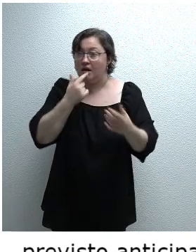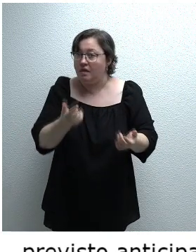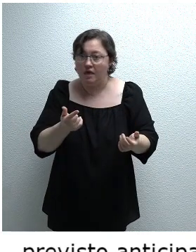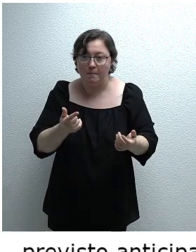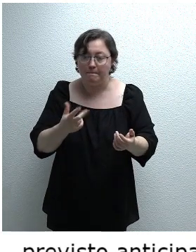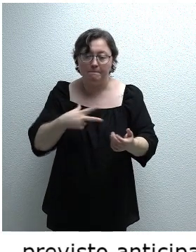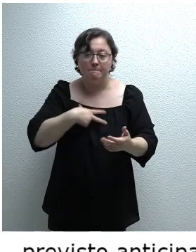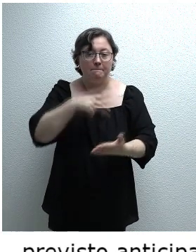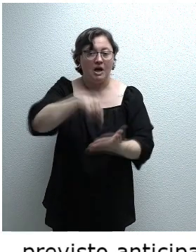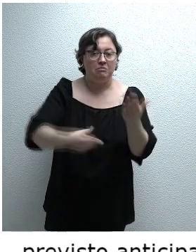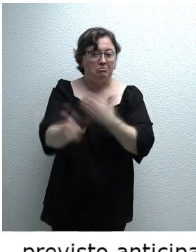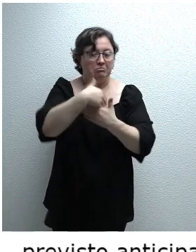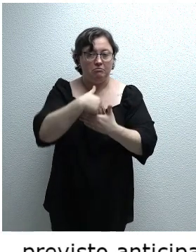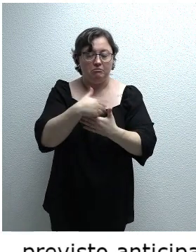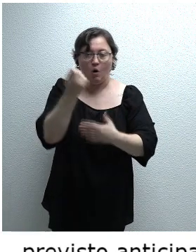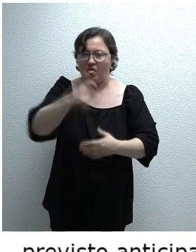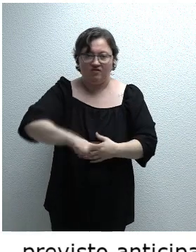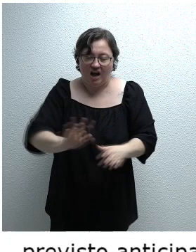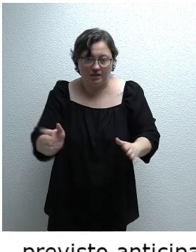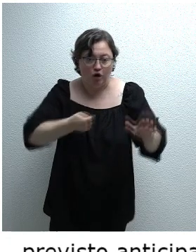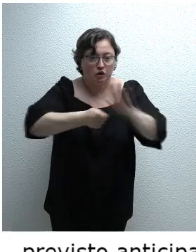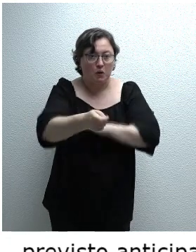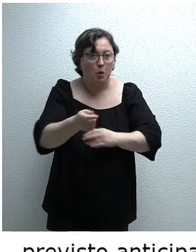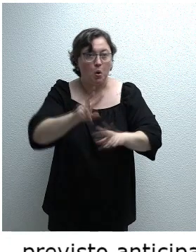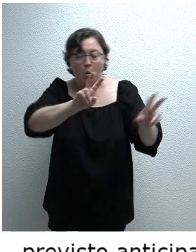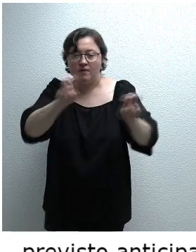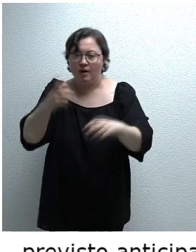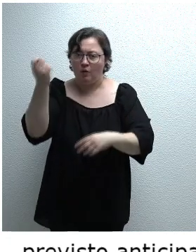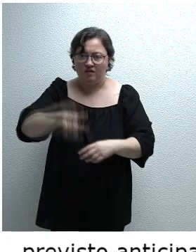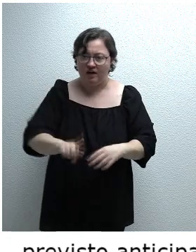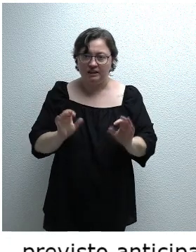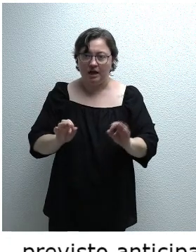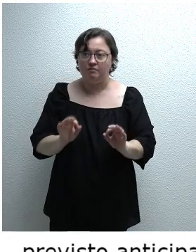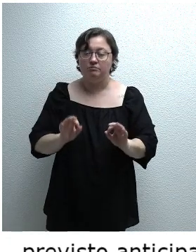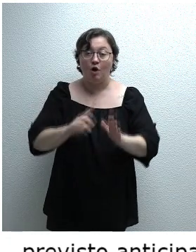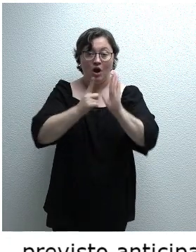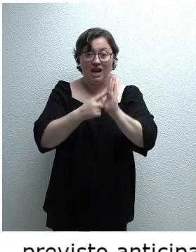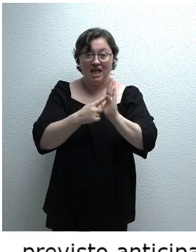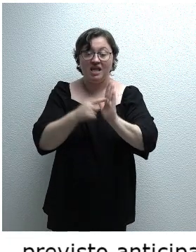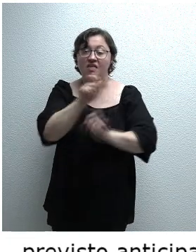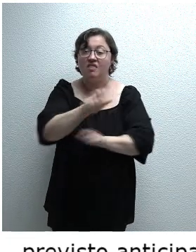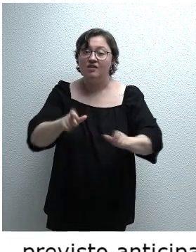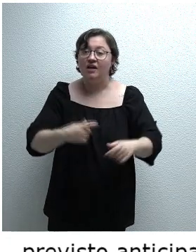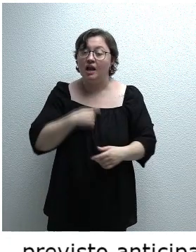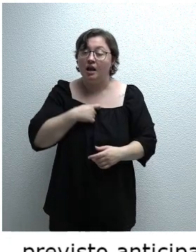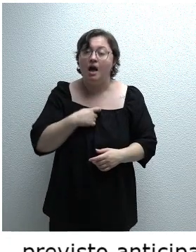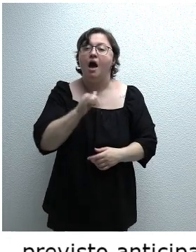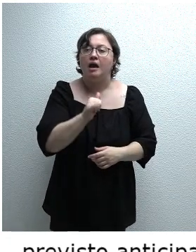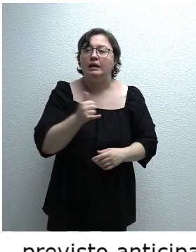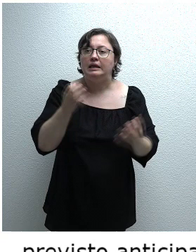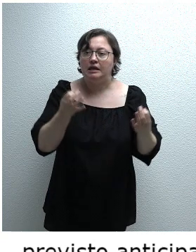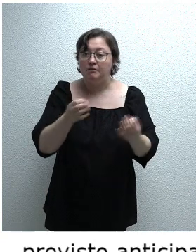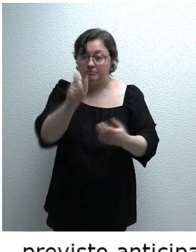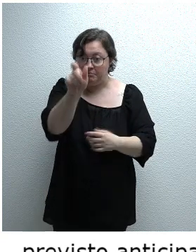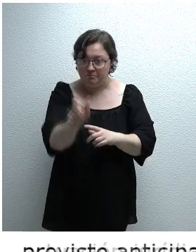necesario acudir a ninguna otra instancia. Con arreglo a lo establecido en la legislación civil, pues en los supuestos en que